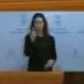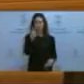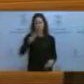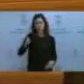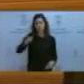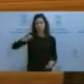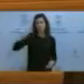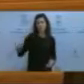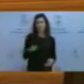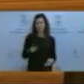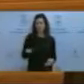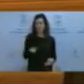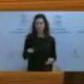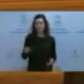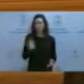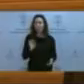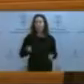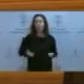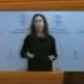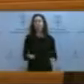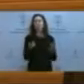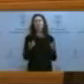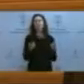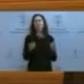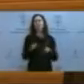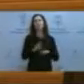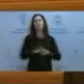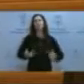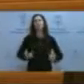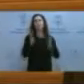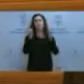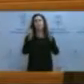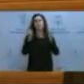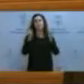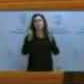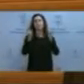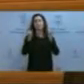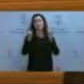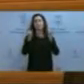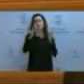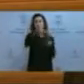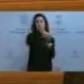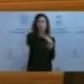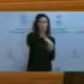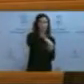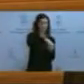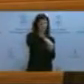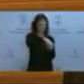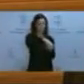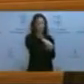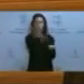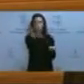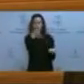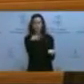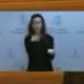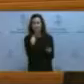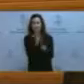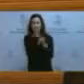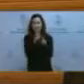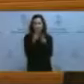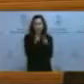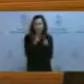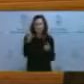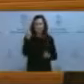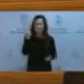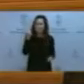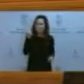euros en un ratón, o que se gaste dinero en mobiliario para un colegio o para un centro que ni tan siquiera existía, es porque había la sensación de poder total,